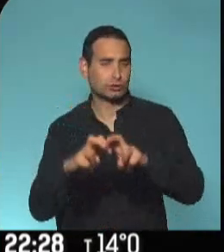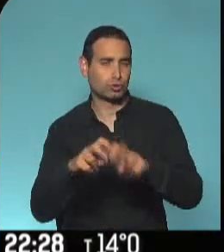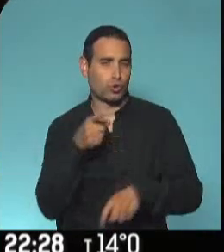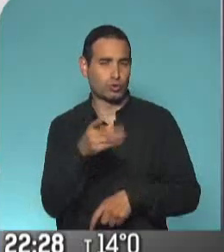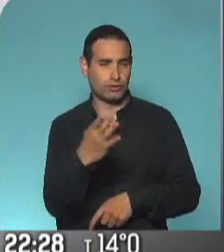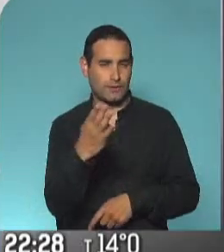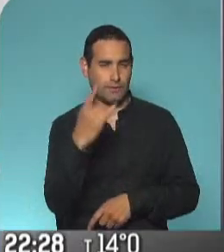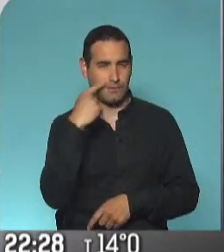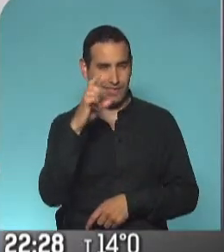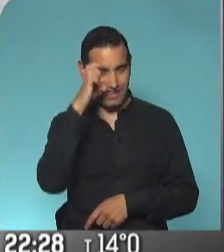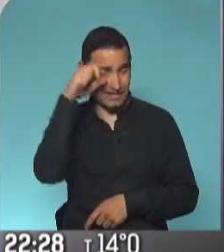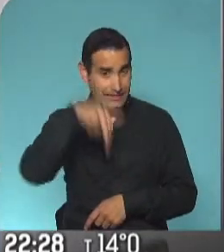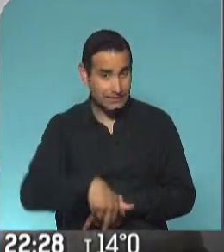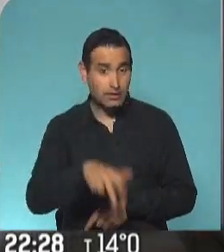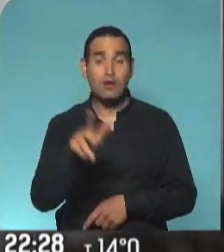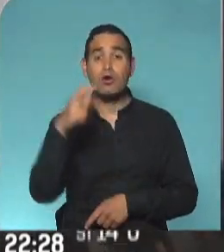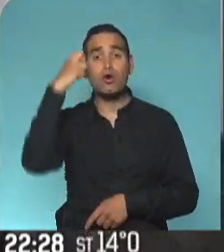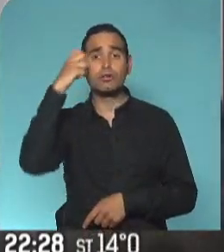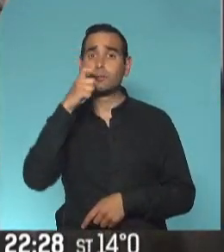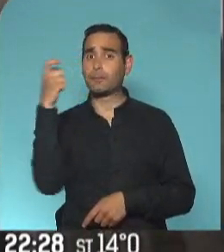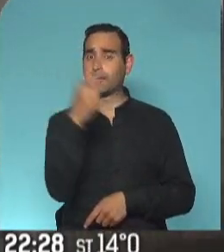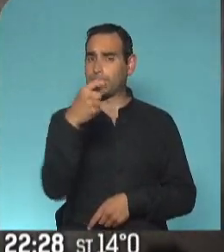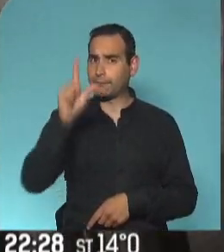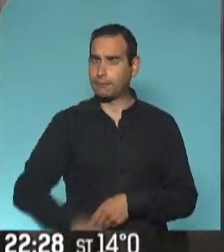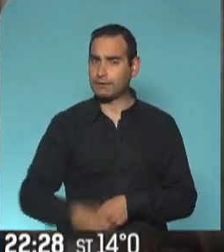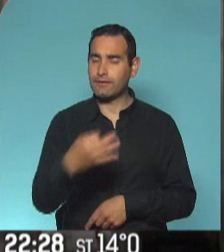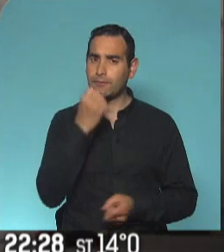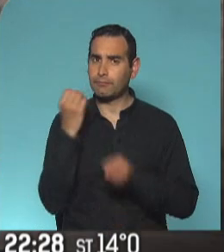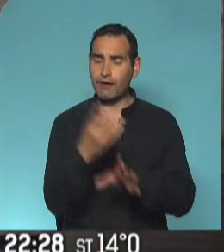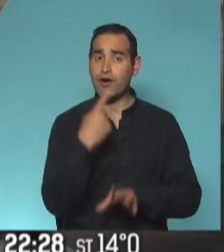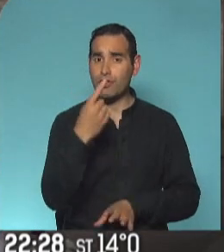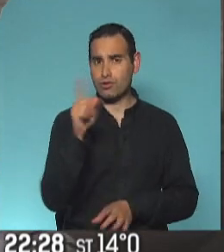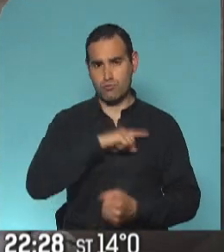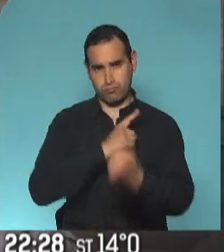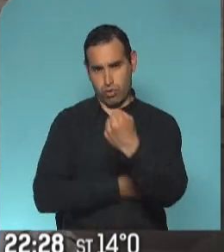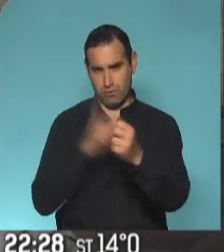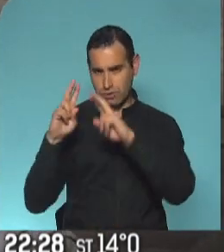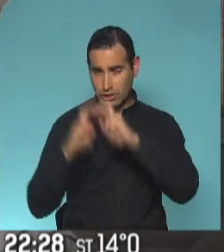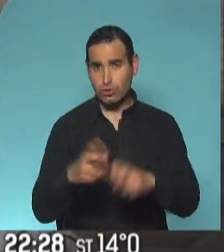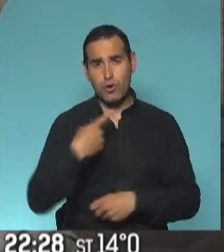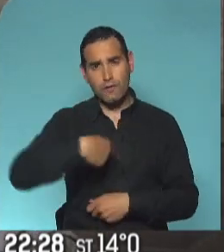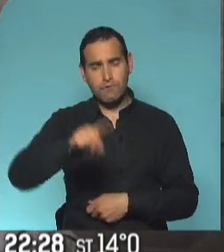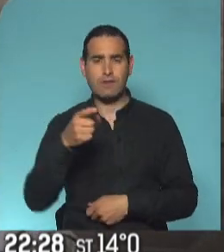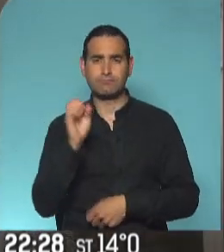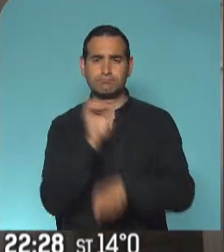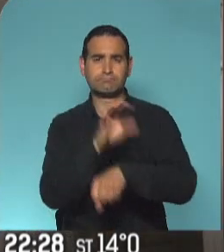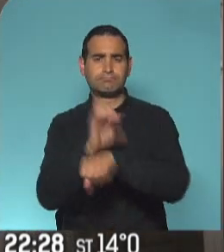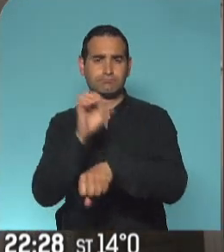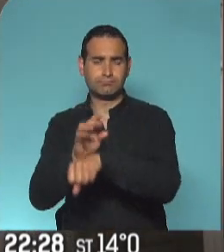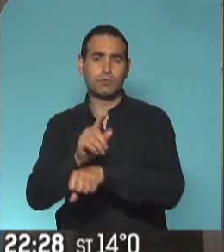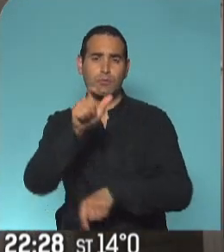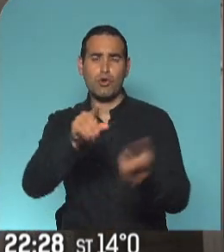Biden. La respuesta del Congreso también fue firme. En uso de sus poderes de investigación, enviará citaciones por desacato